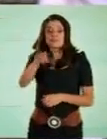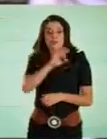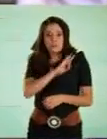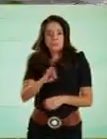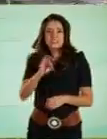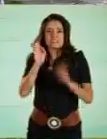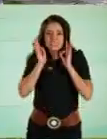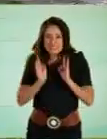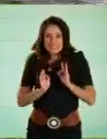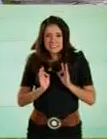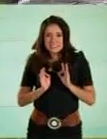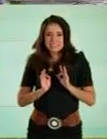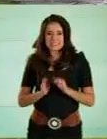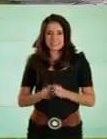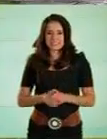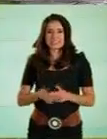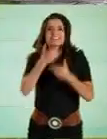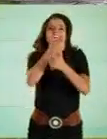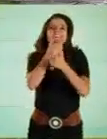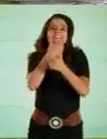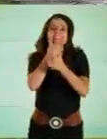Tú puedes, tranquila.